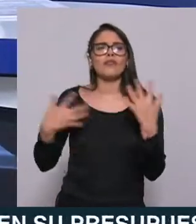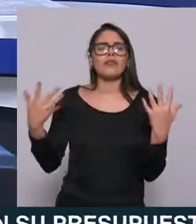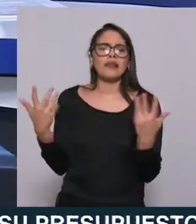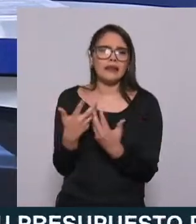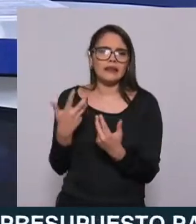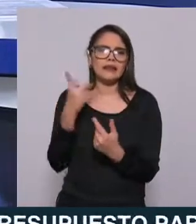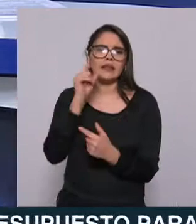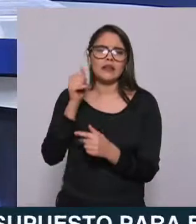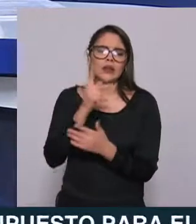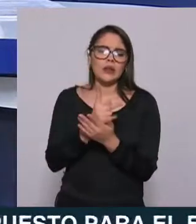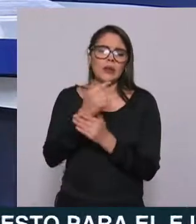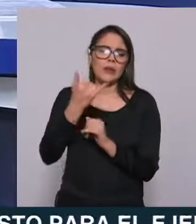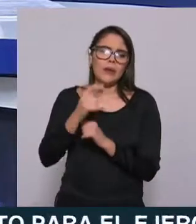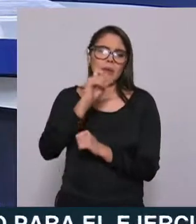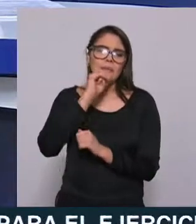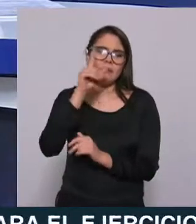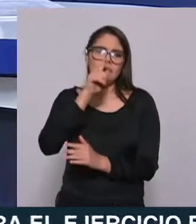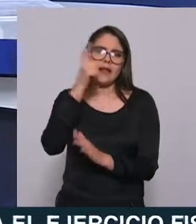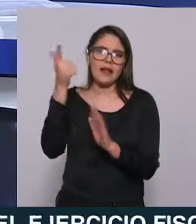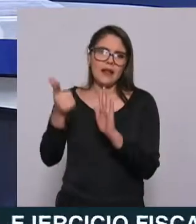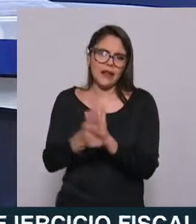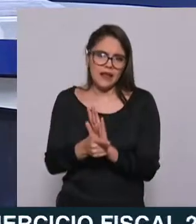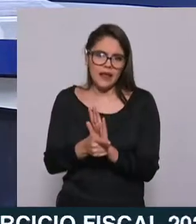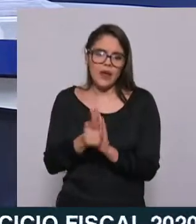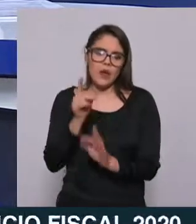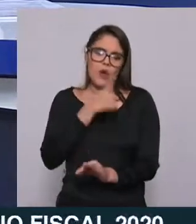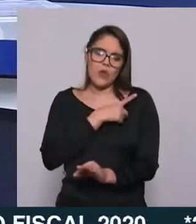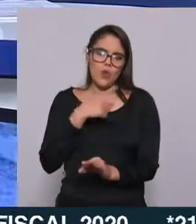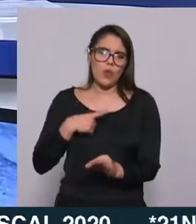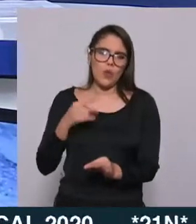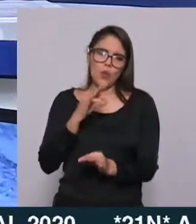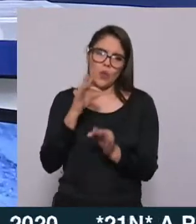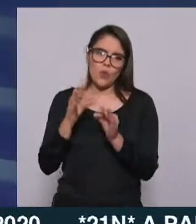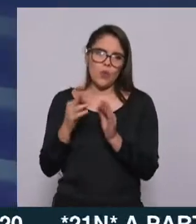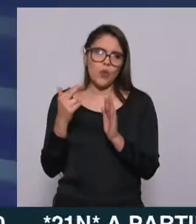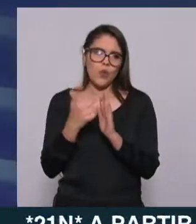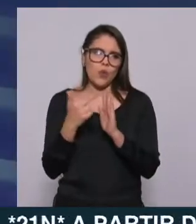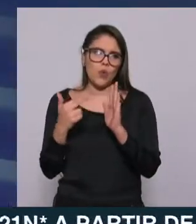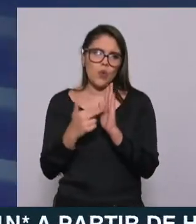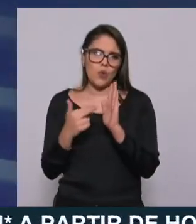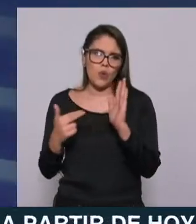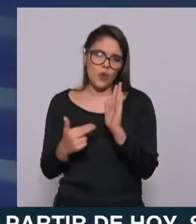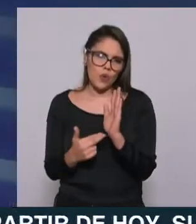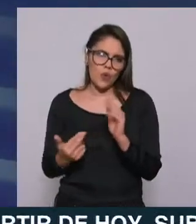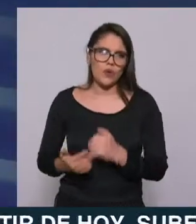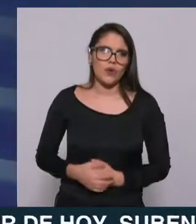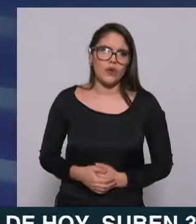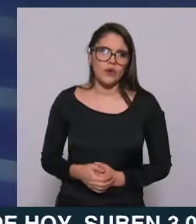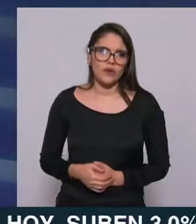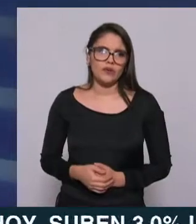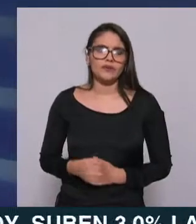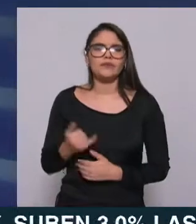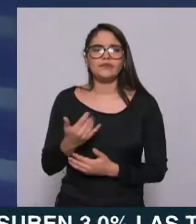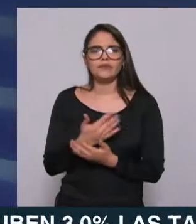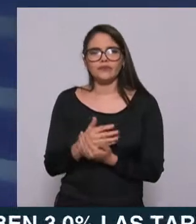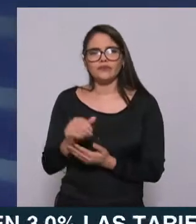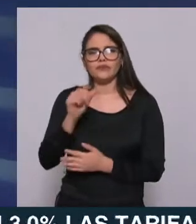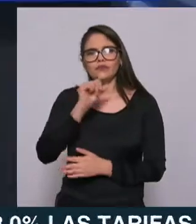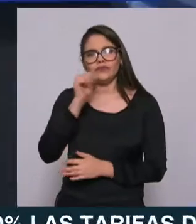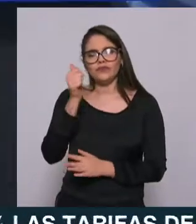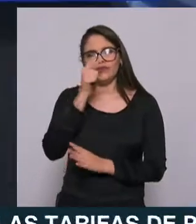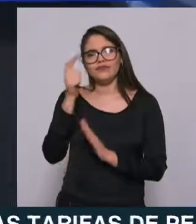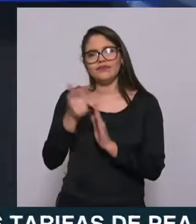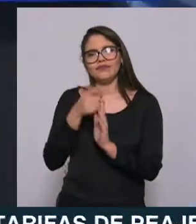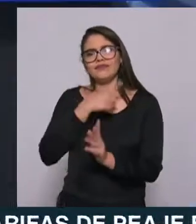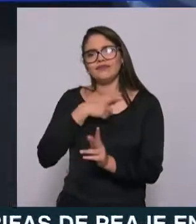este proyecto, de esta ley, de cumplir con las normas, pues para evitar que el derecho al agua pues lo tengan